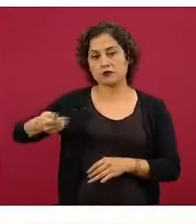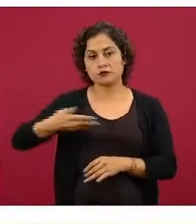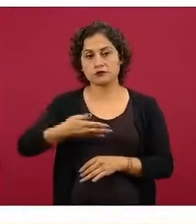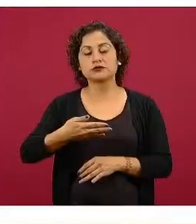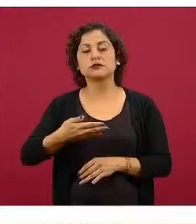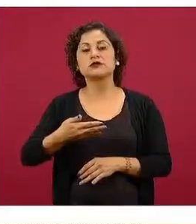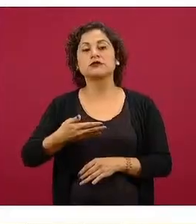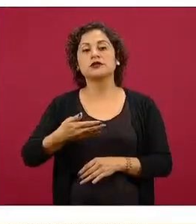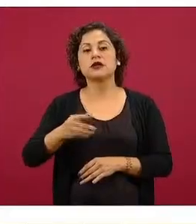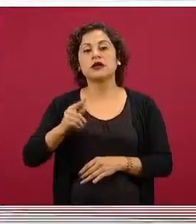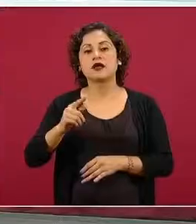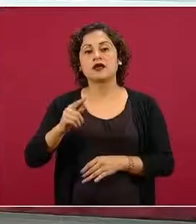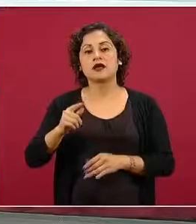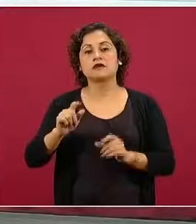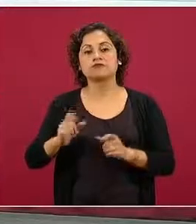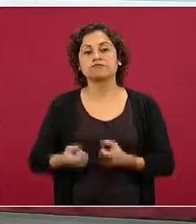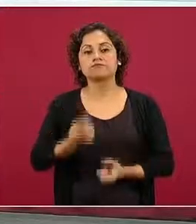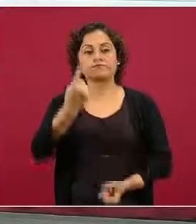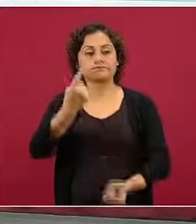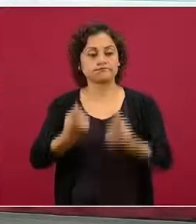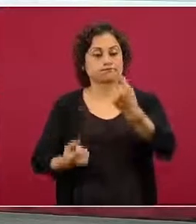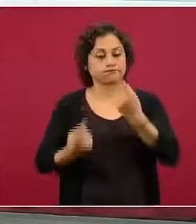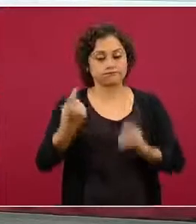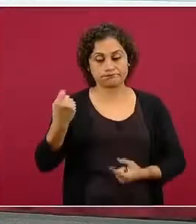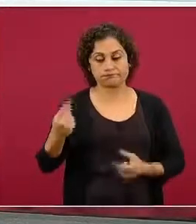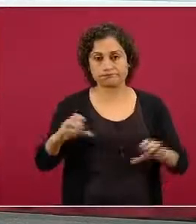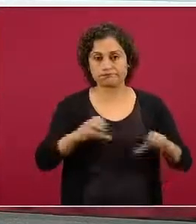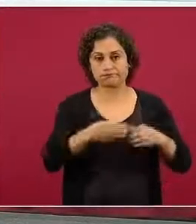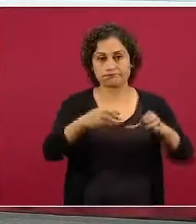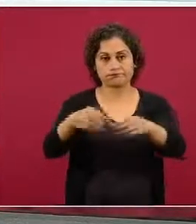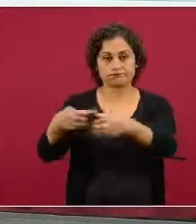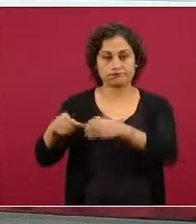como transmisión comunitaria.